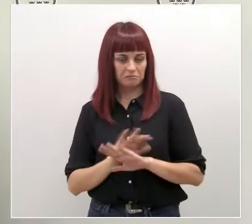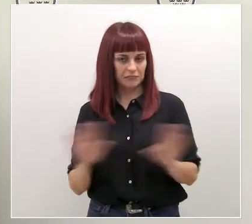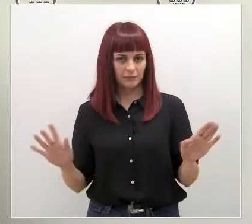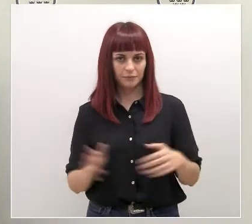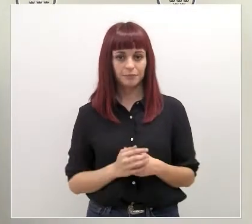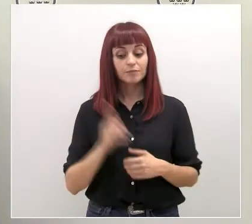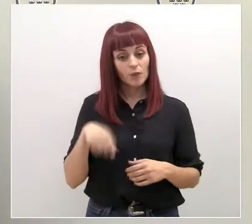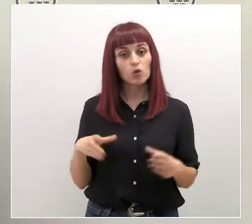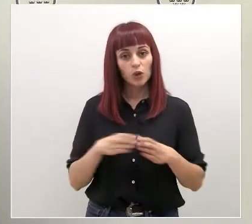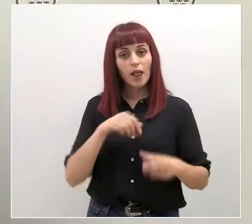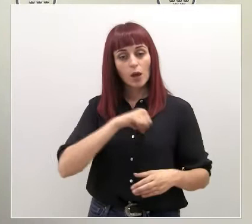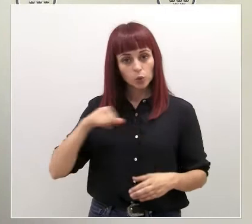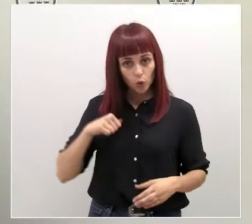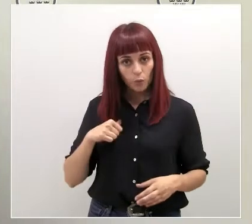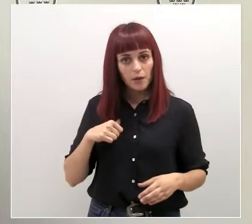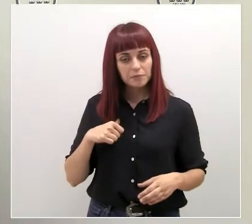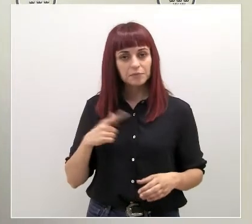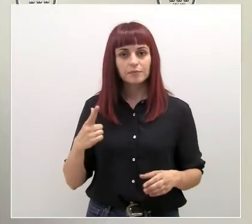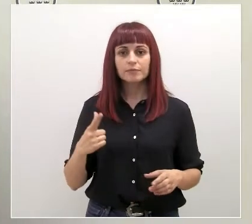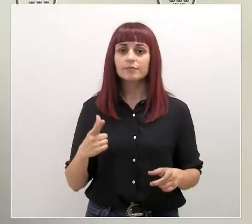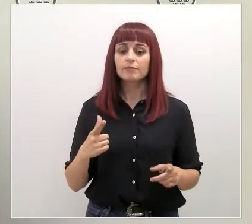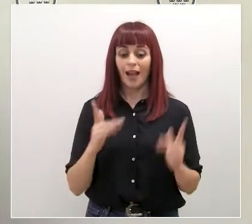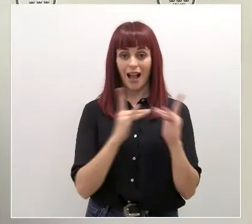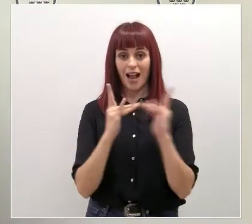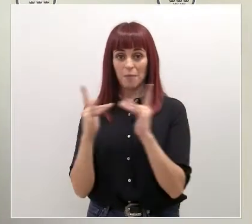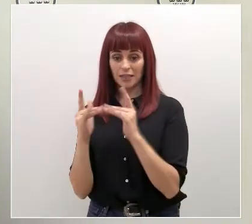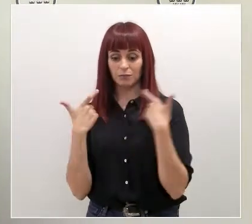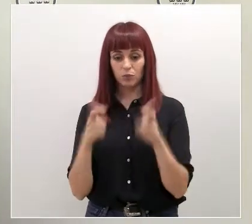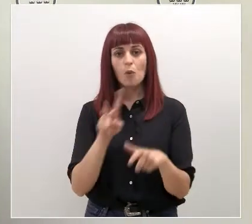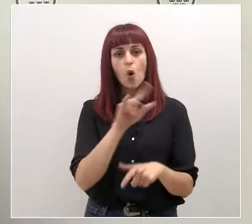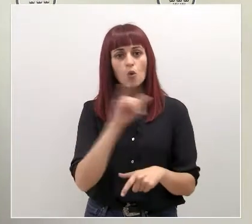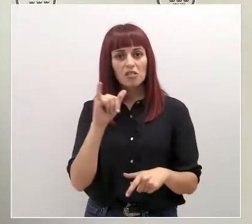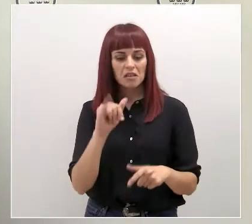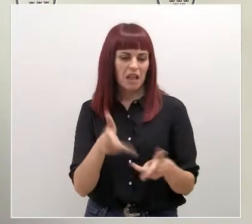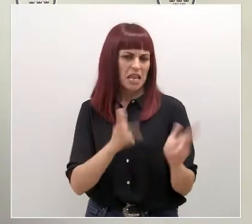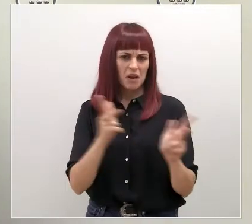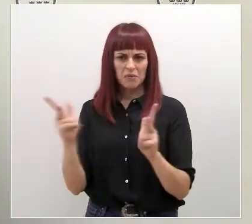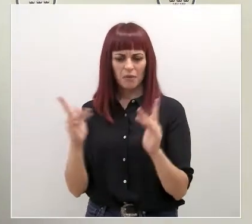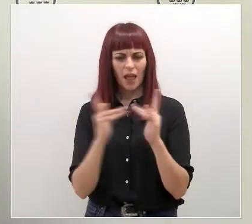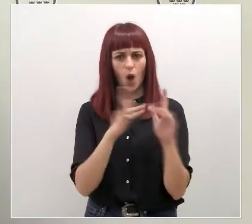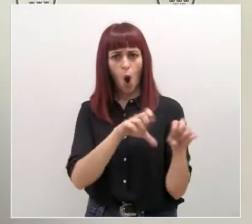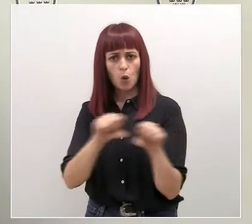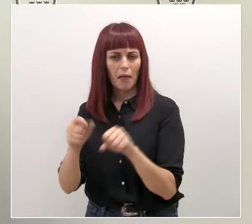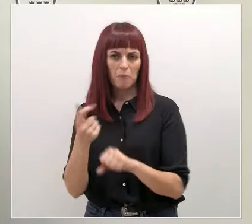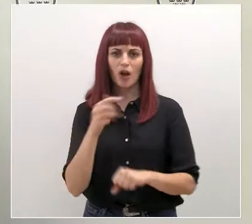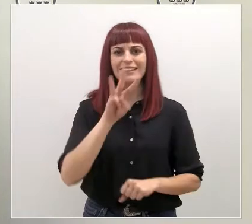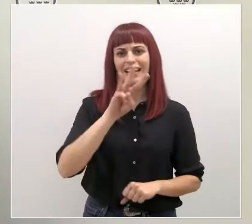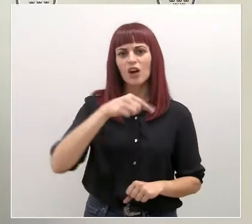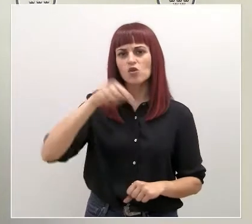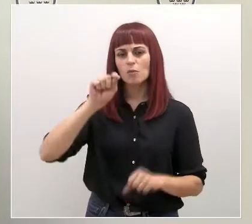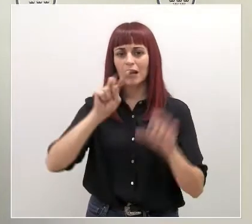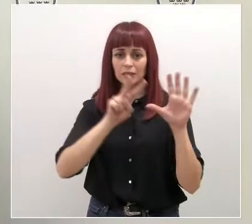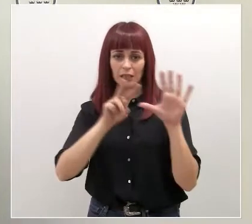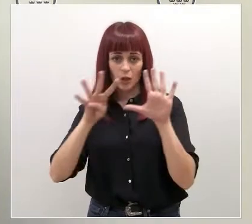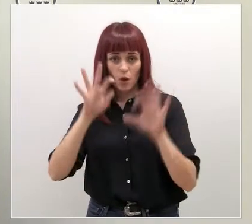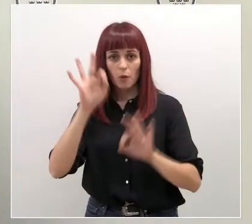también la comunidad autónoma con menor índice de ocupación de camas de las unidades de cuidados intensivos, con un